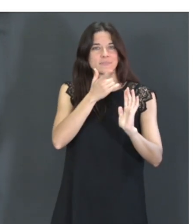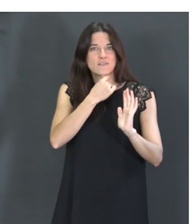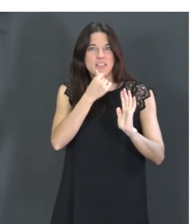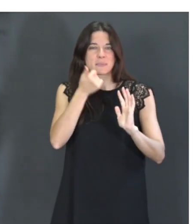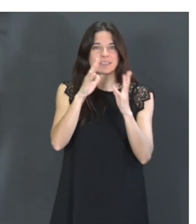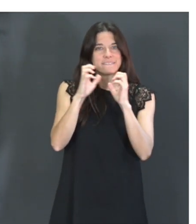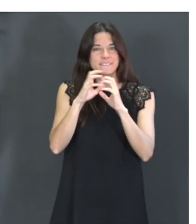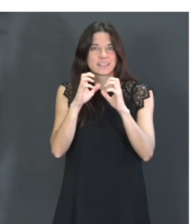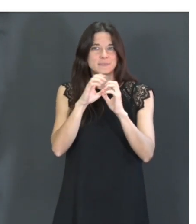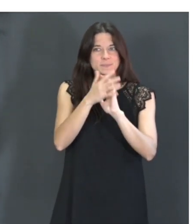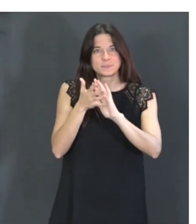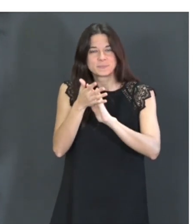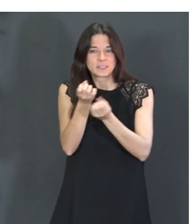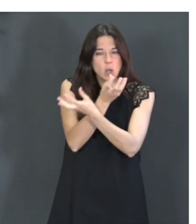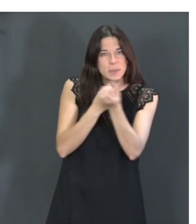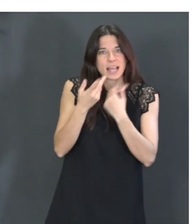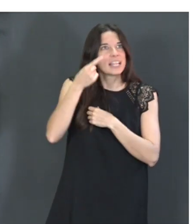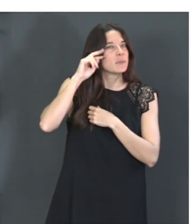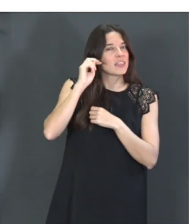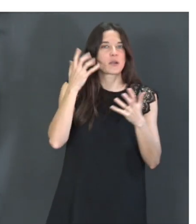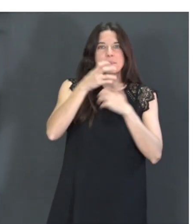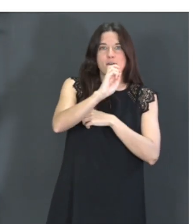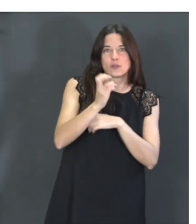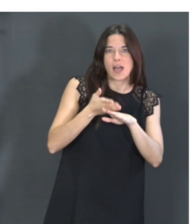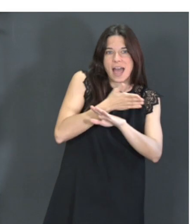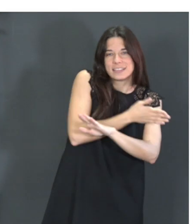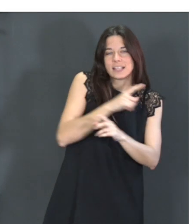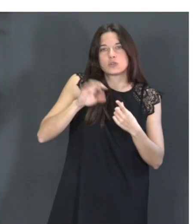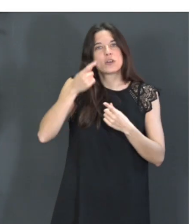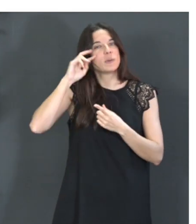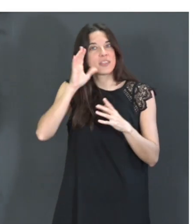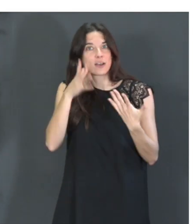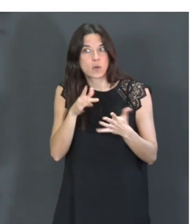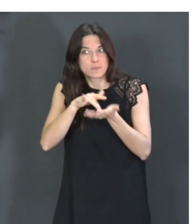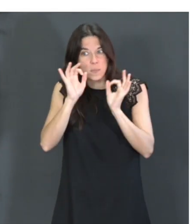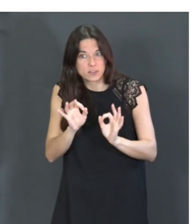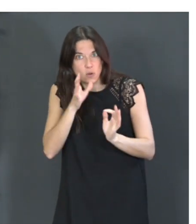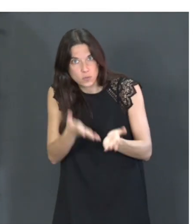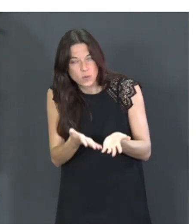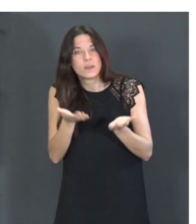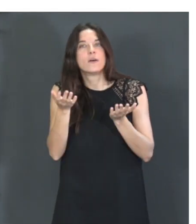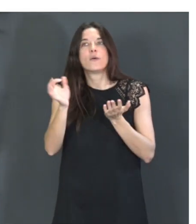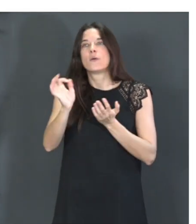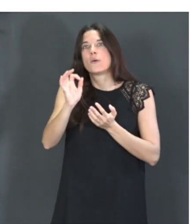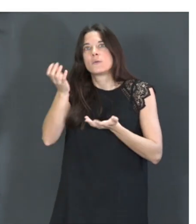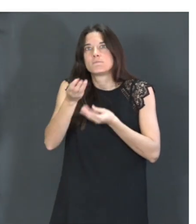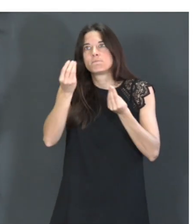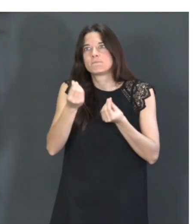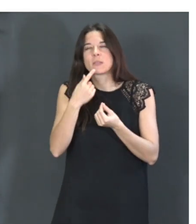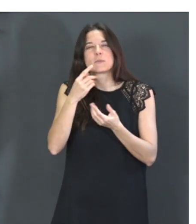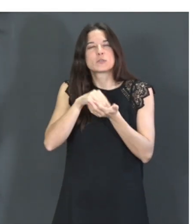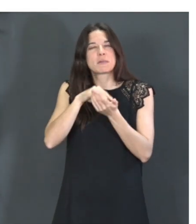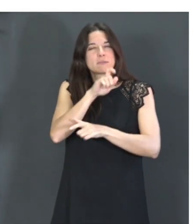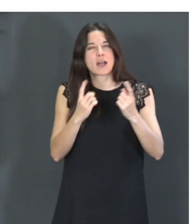ganas de hablar sobre su experiencia con otros animales, sobre la experiencia que están viviendo en ese momento. Muchos de ellos